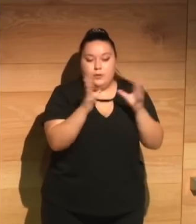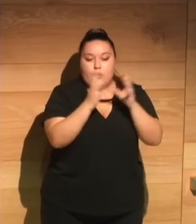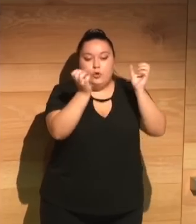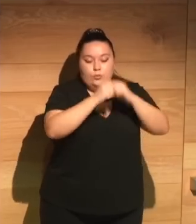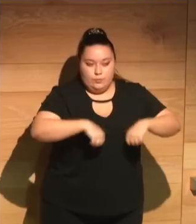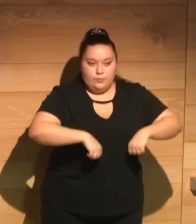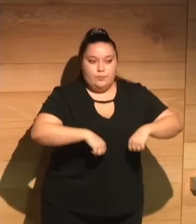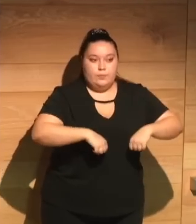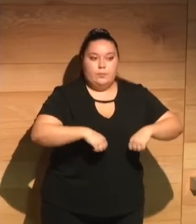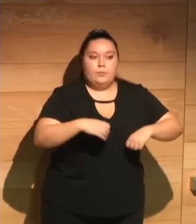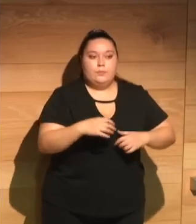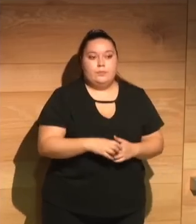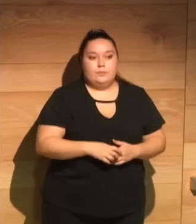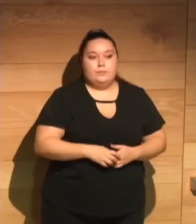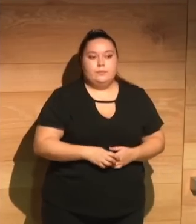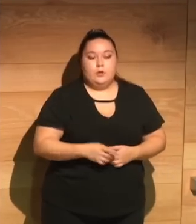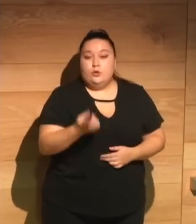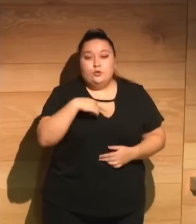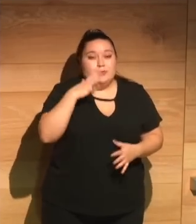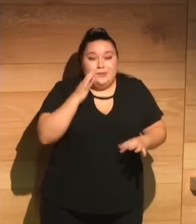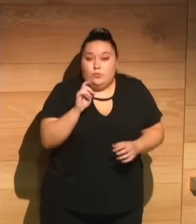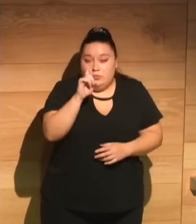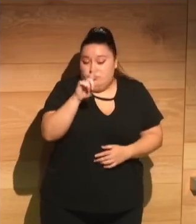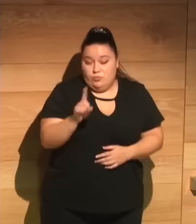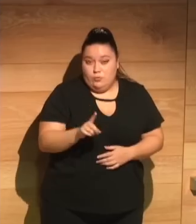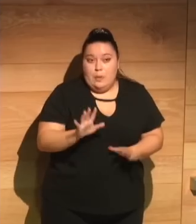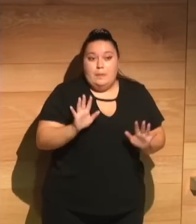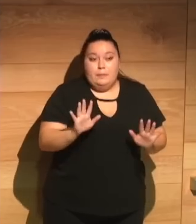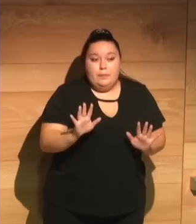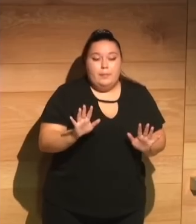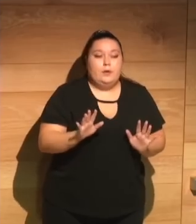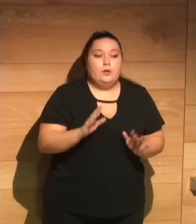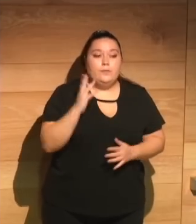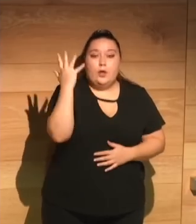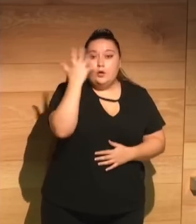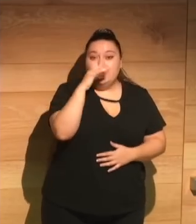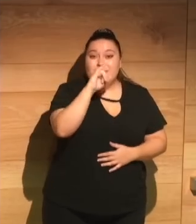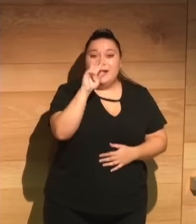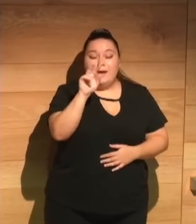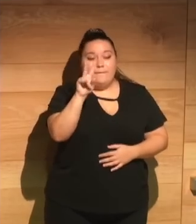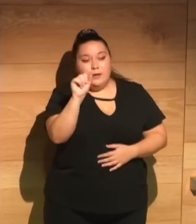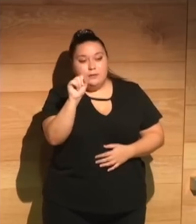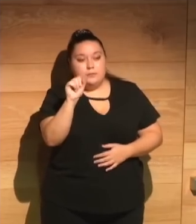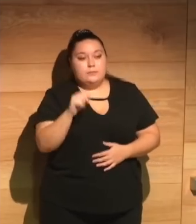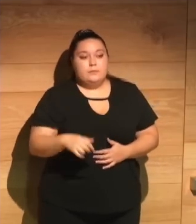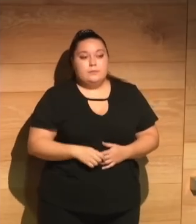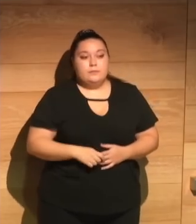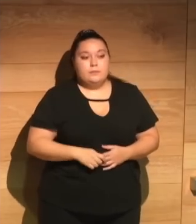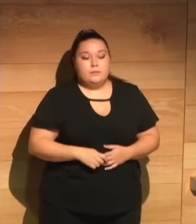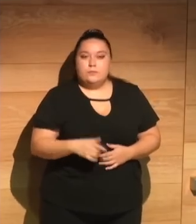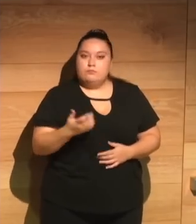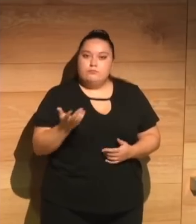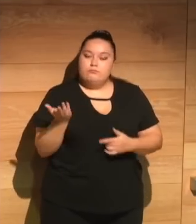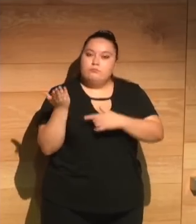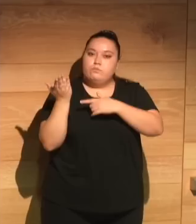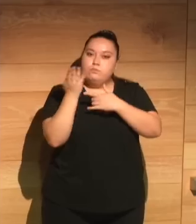asumida de las sombras de Java. No estamos seguros, pero en cualquier caso, las sombras de Java son manifestaciones complejas